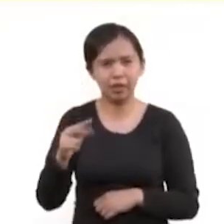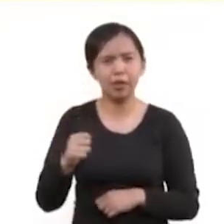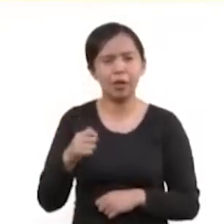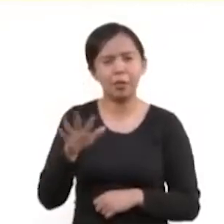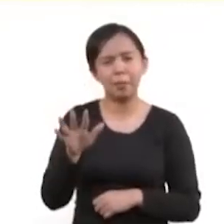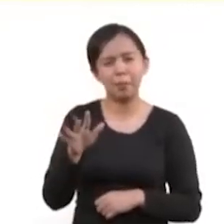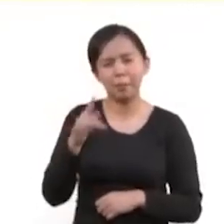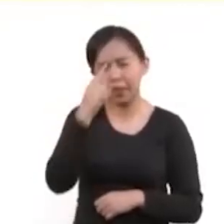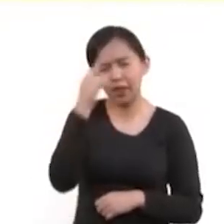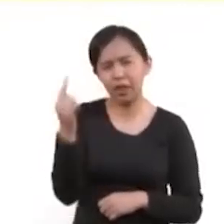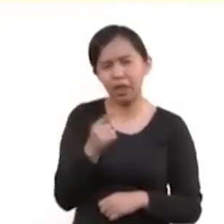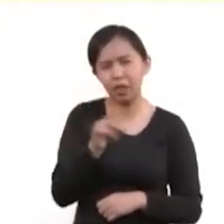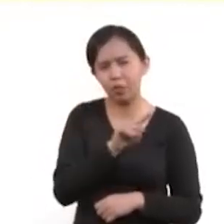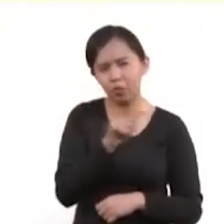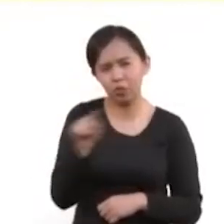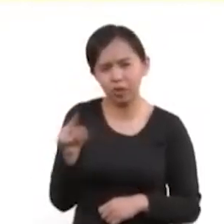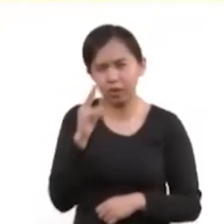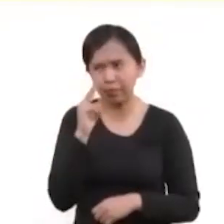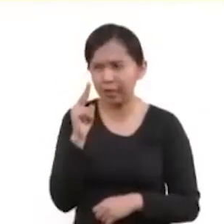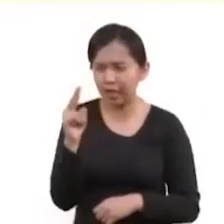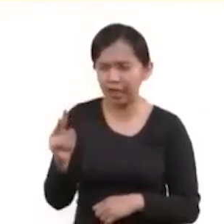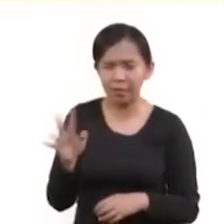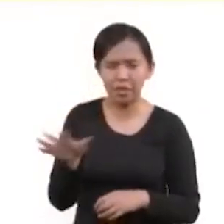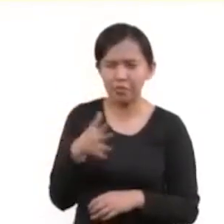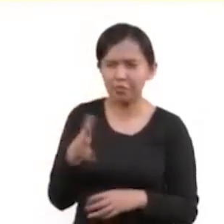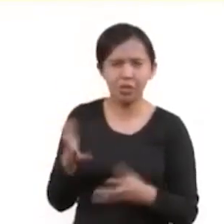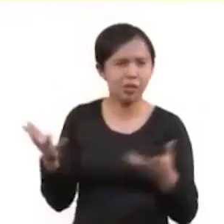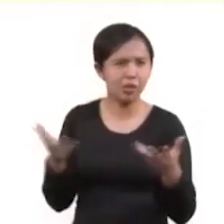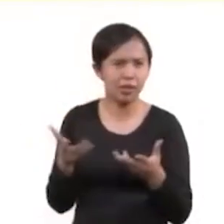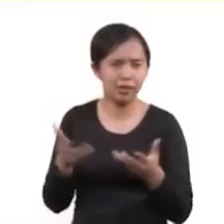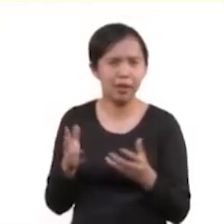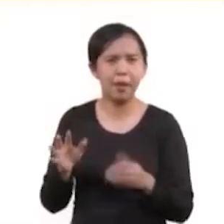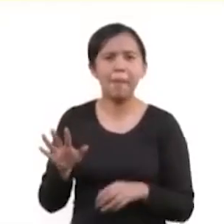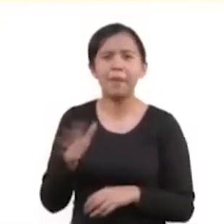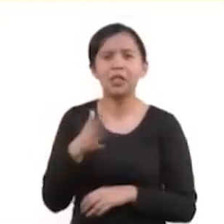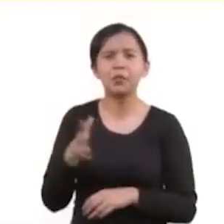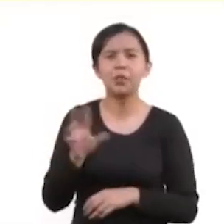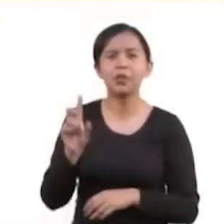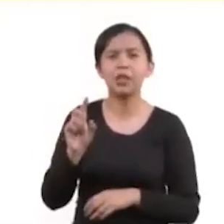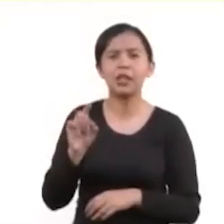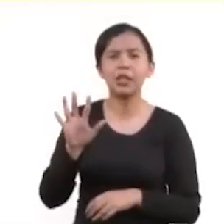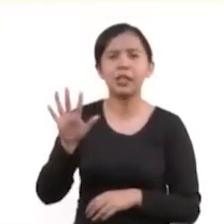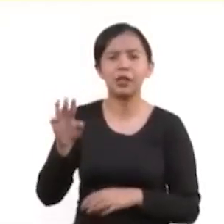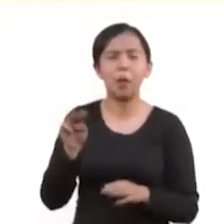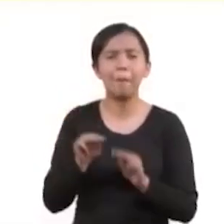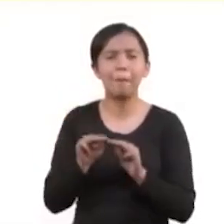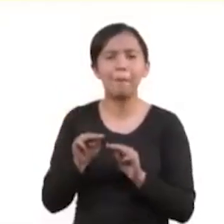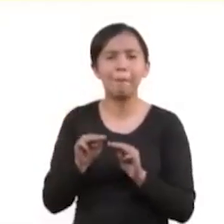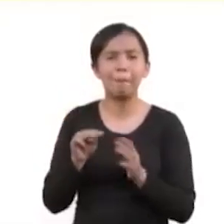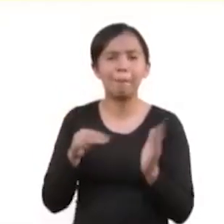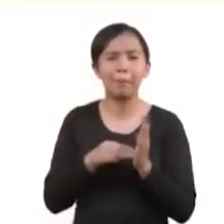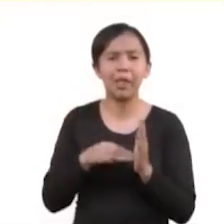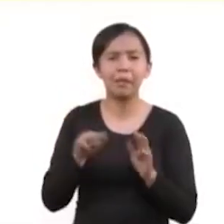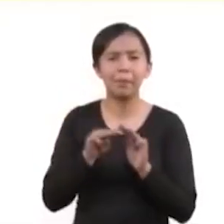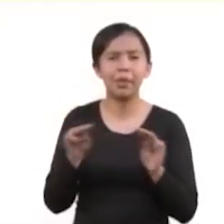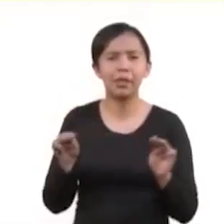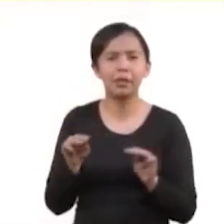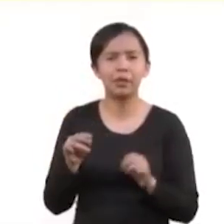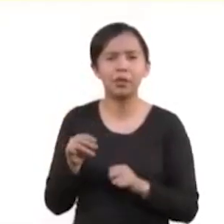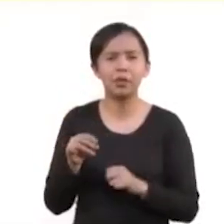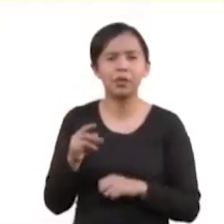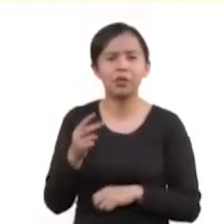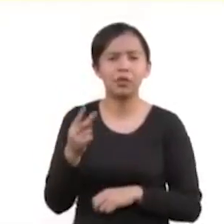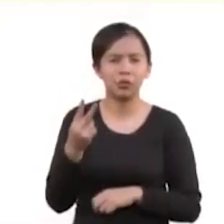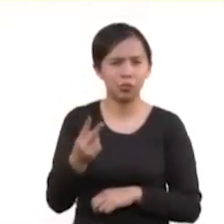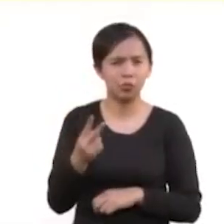que tomen idea de las dimensiones, en total se van a excavar 35 mil metros cúbicos, se van a reparar casi 2 kilómetros